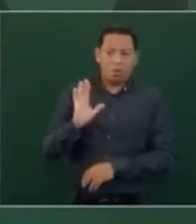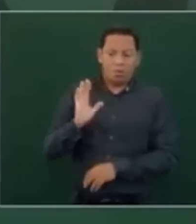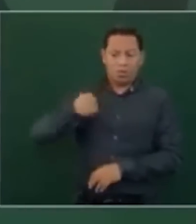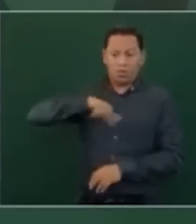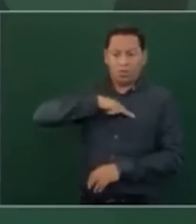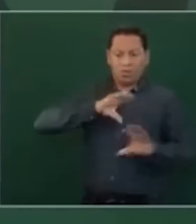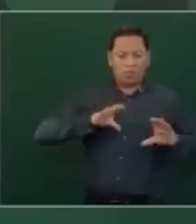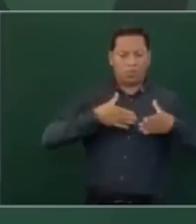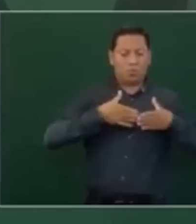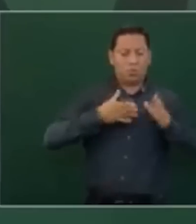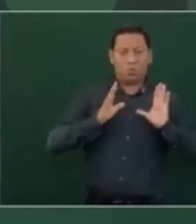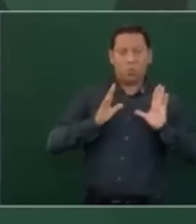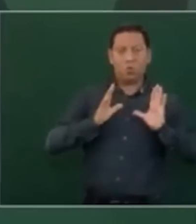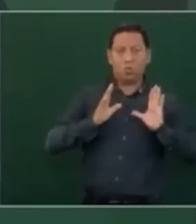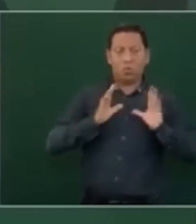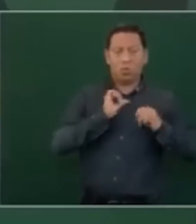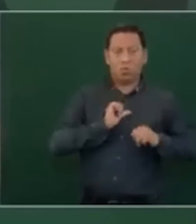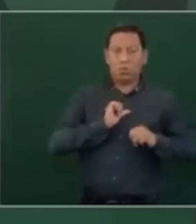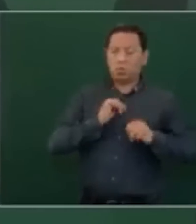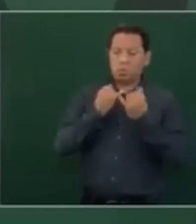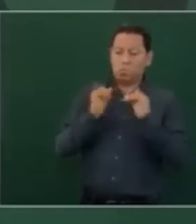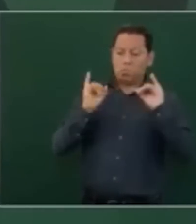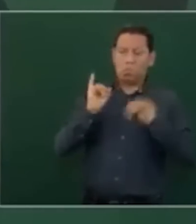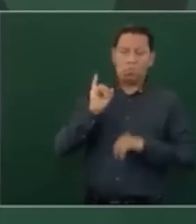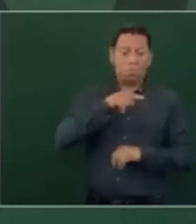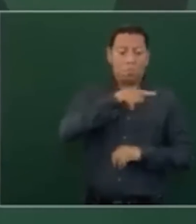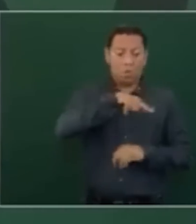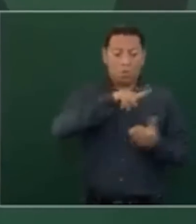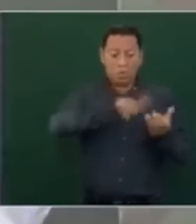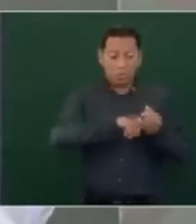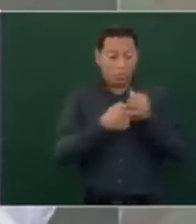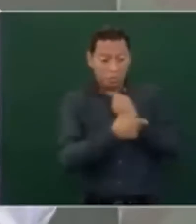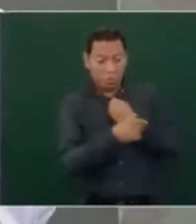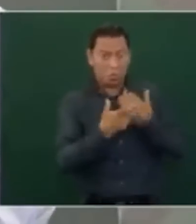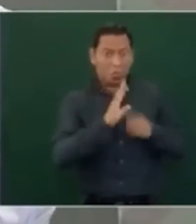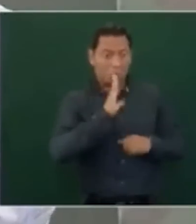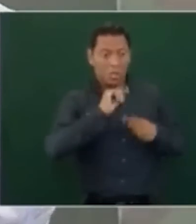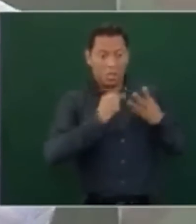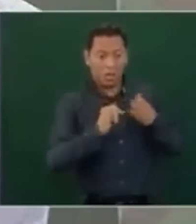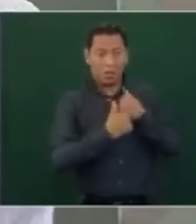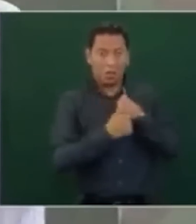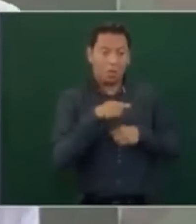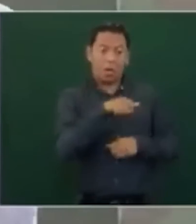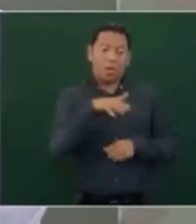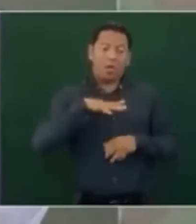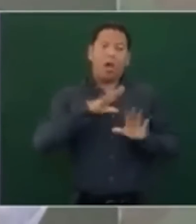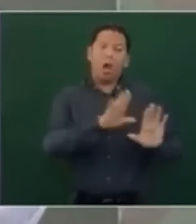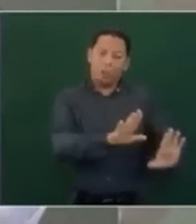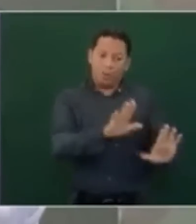independientes, y si hay corrupción, existe el Consejo de la